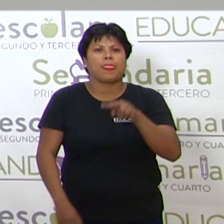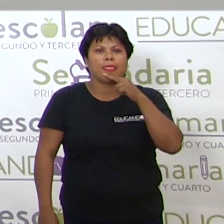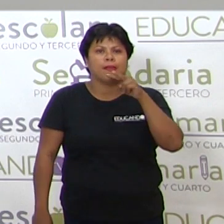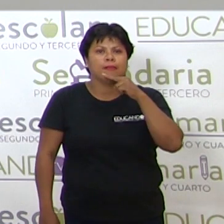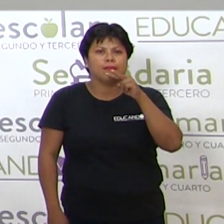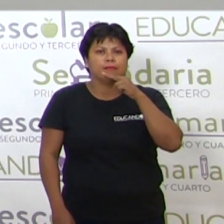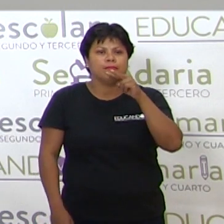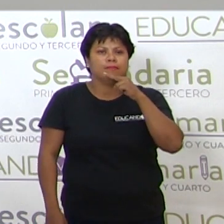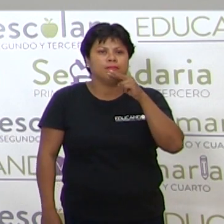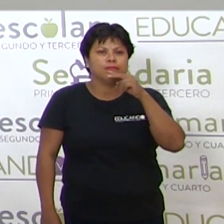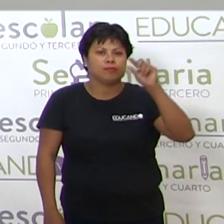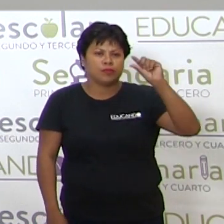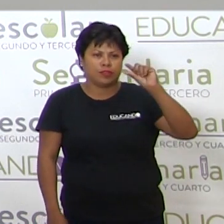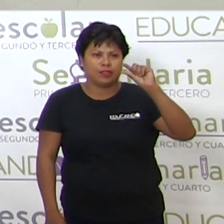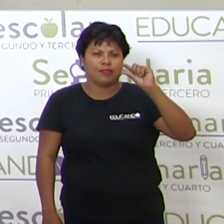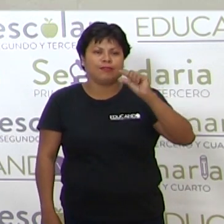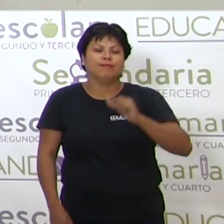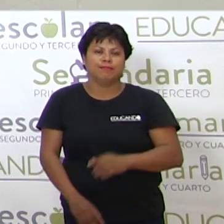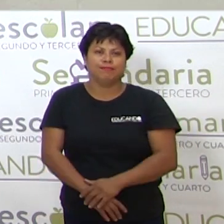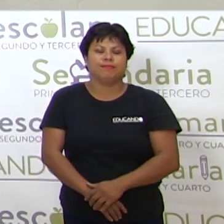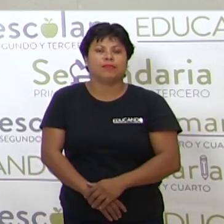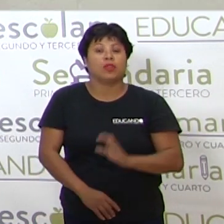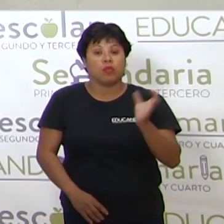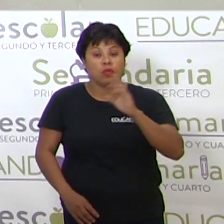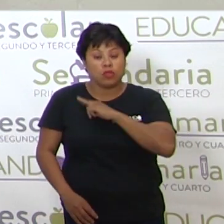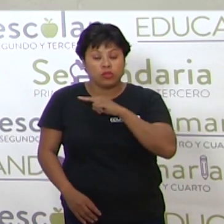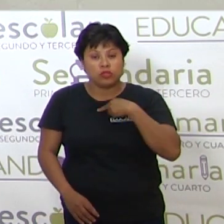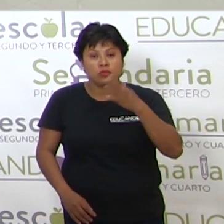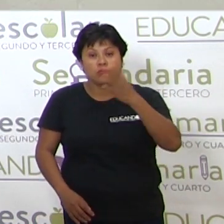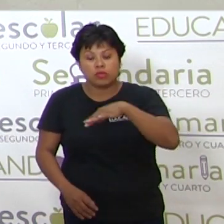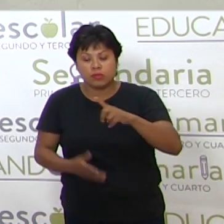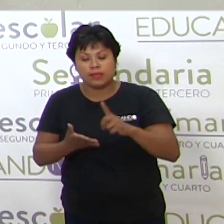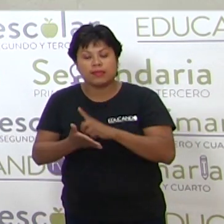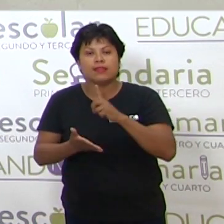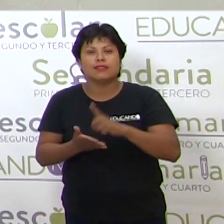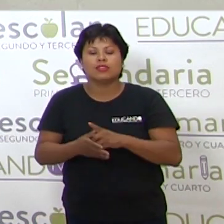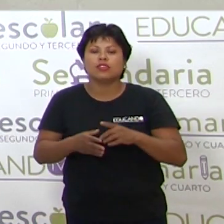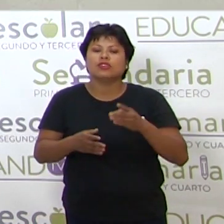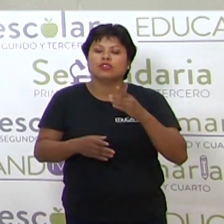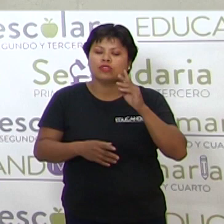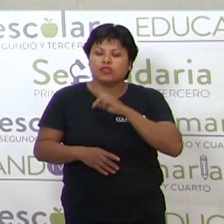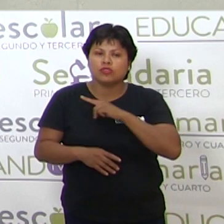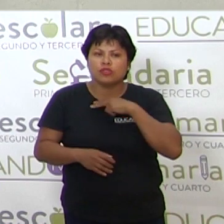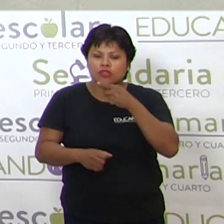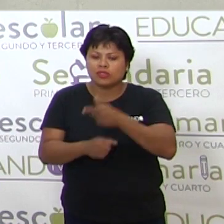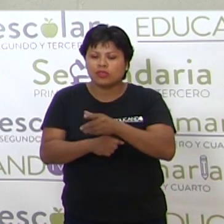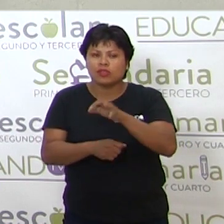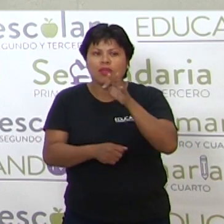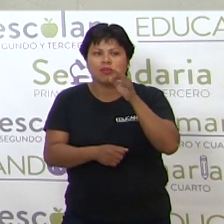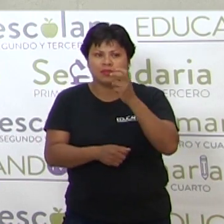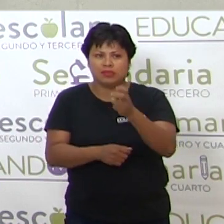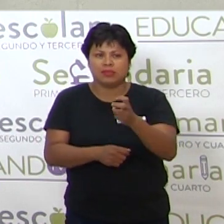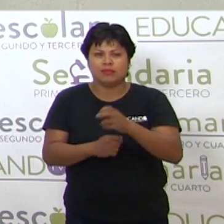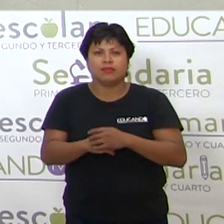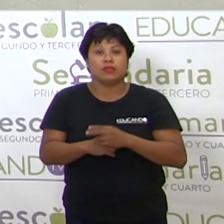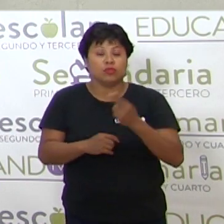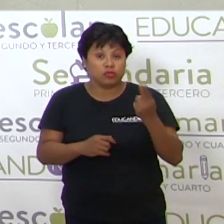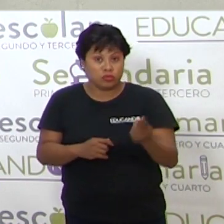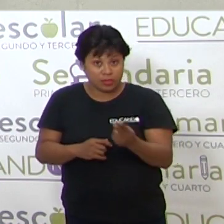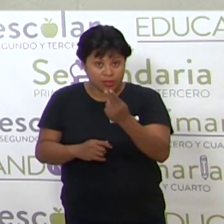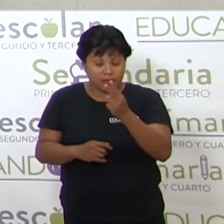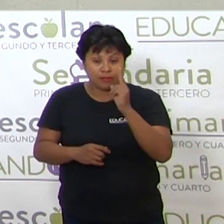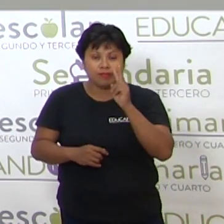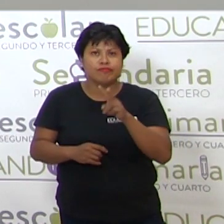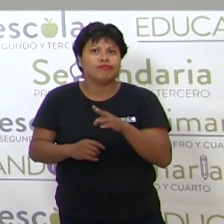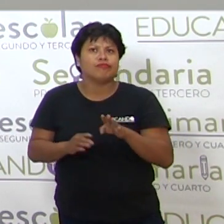un poquito verdad cuando los buscamos en el diccionario los encontramos así usted es una